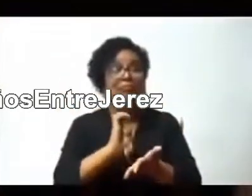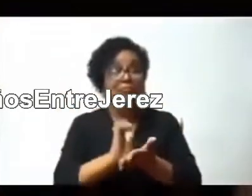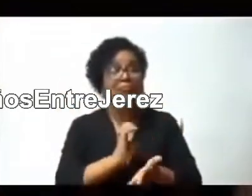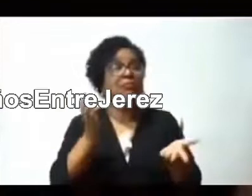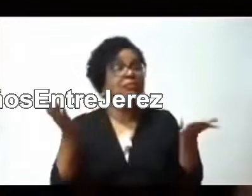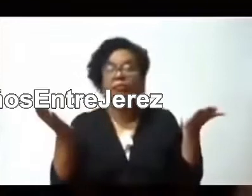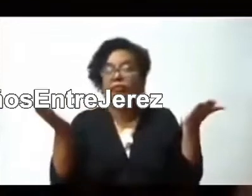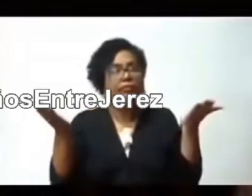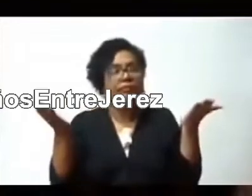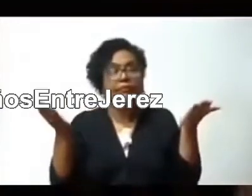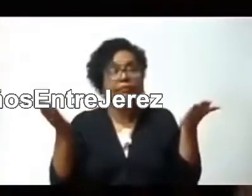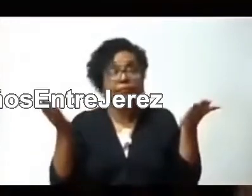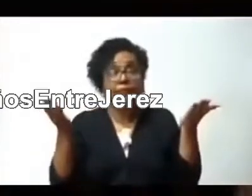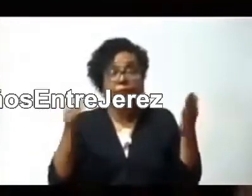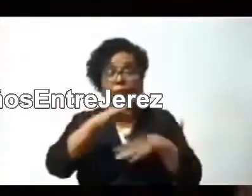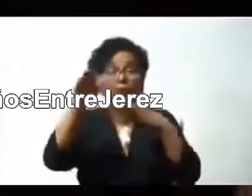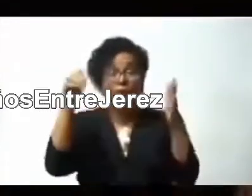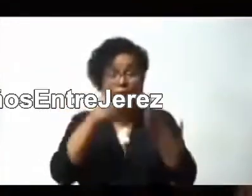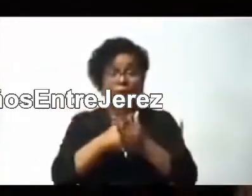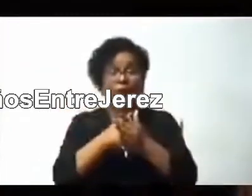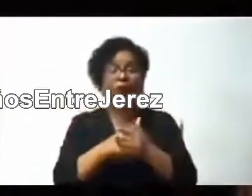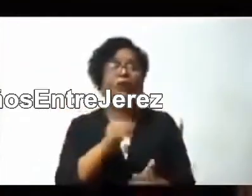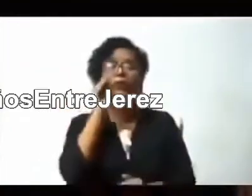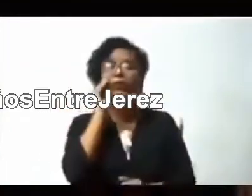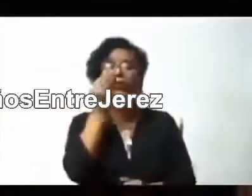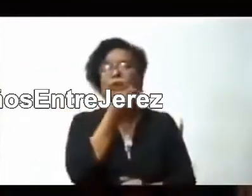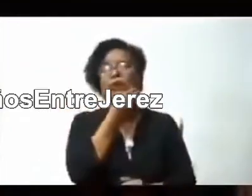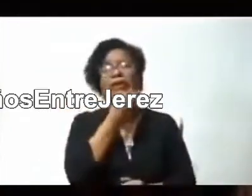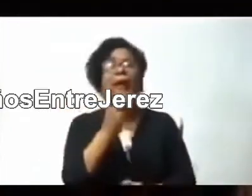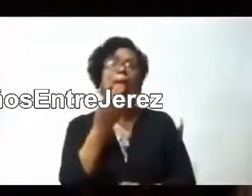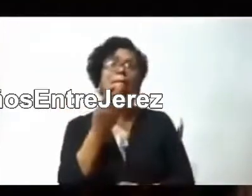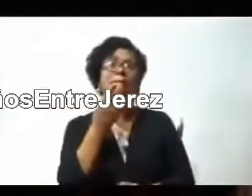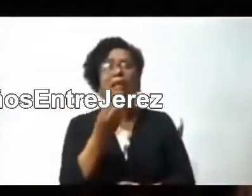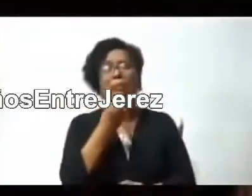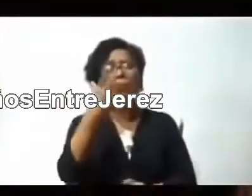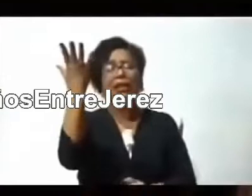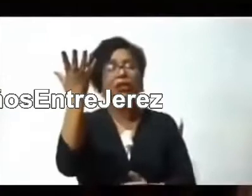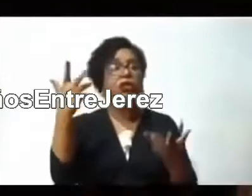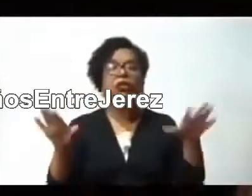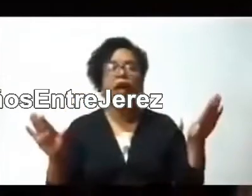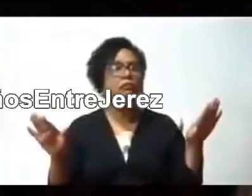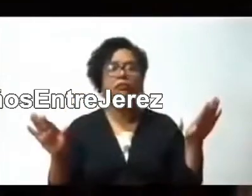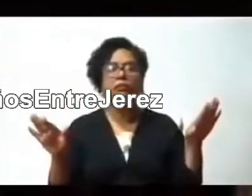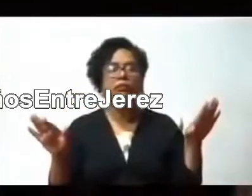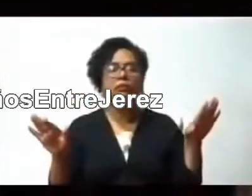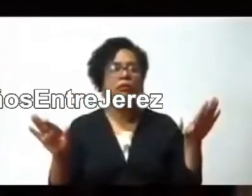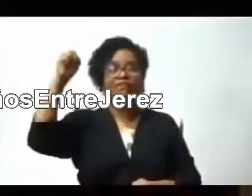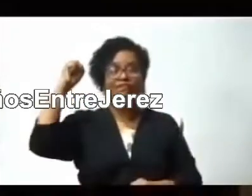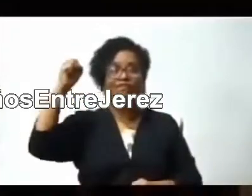de personas en lista de espera para recibir fármacos para tratar esta enfermedad. Ella habla en la Cámara de Diputados con relación a este